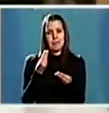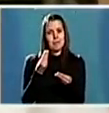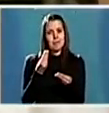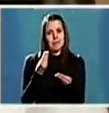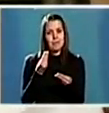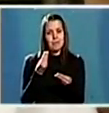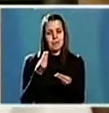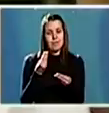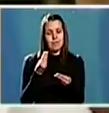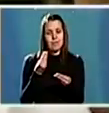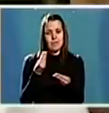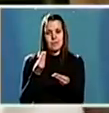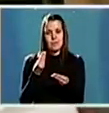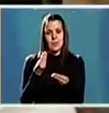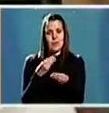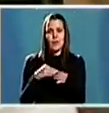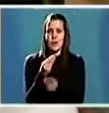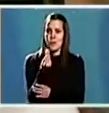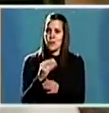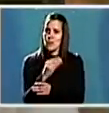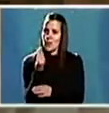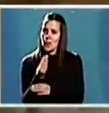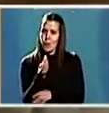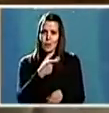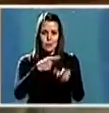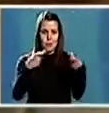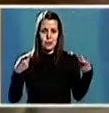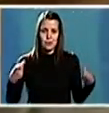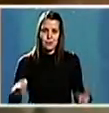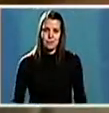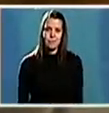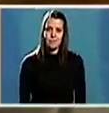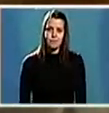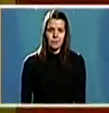chegar a unha plena capacidade de producción.